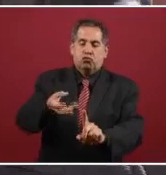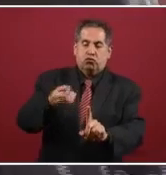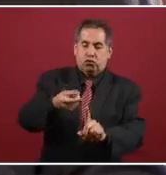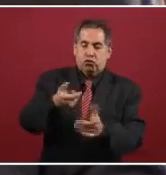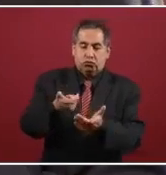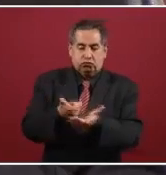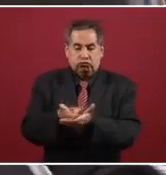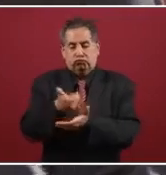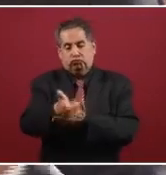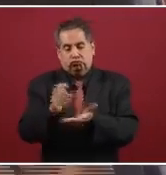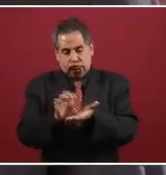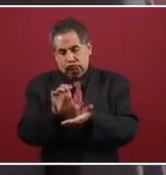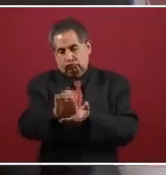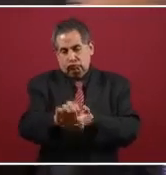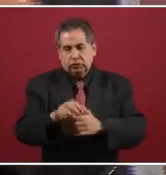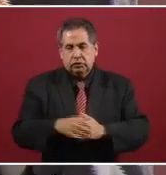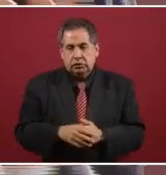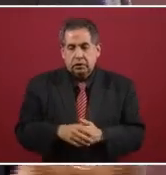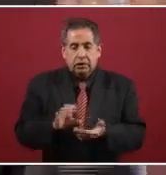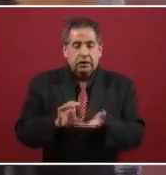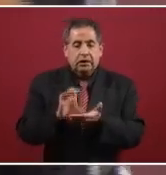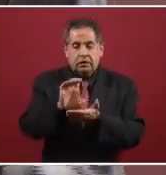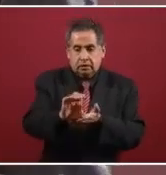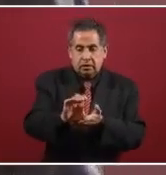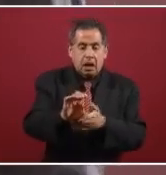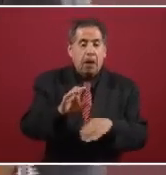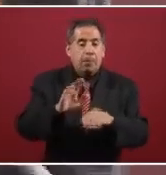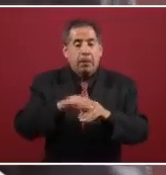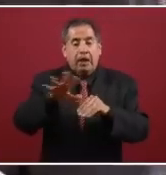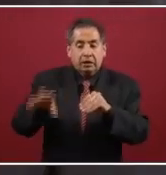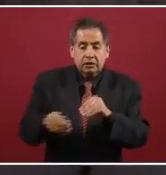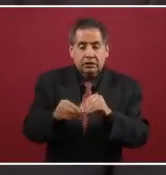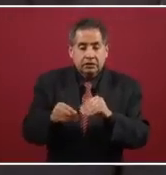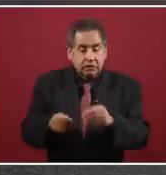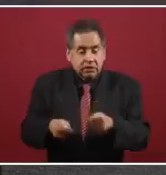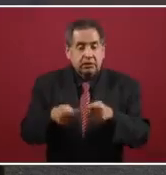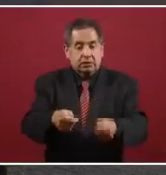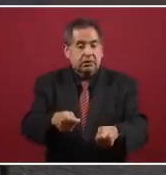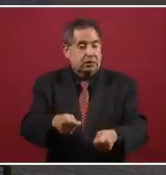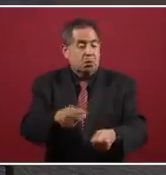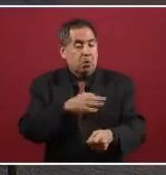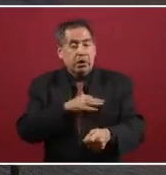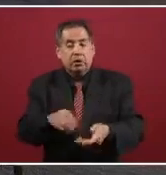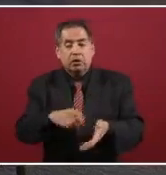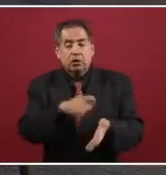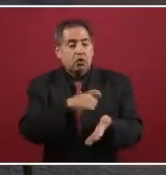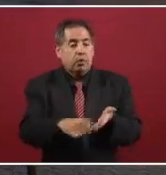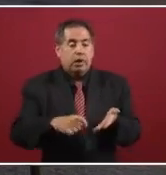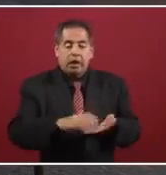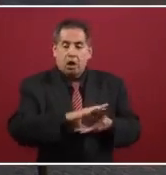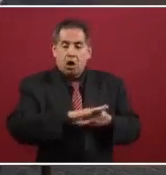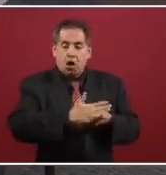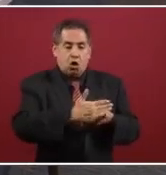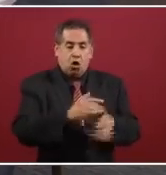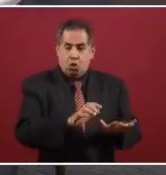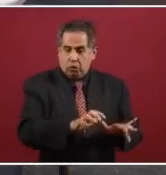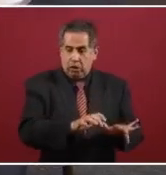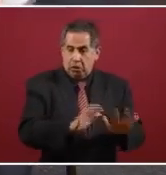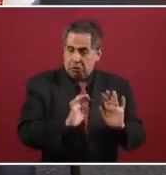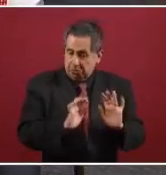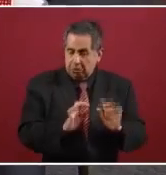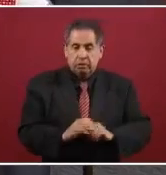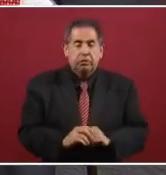Esto es lo que te corresponde, pero además como estímulo puedes comprar una computadora, un equipo,